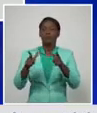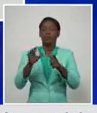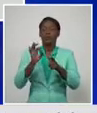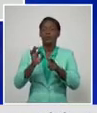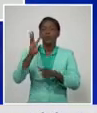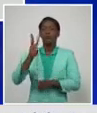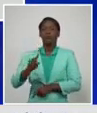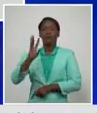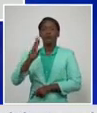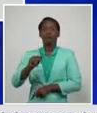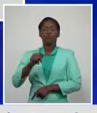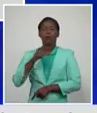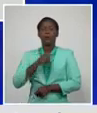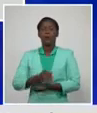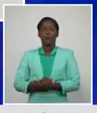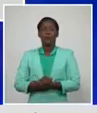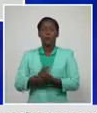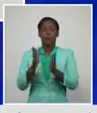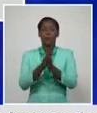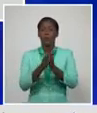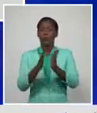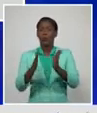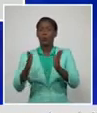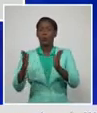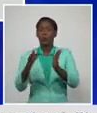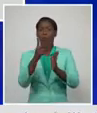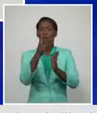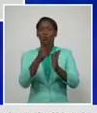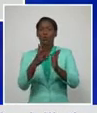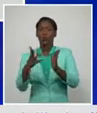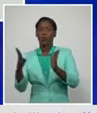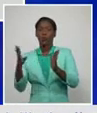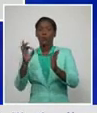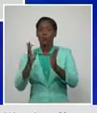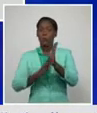es que también el promedio de casos de